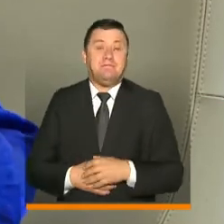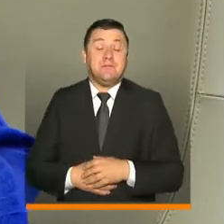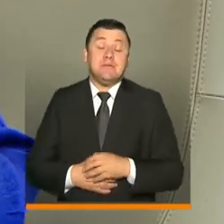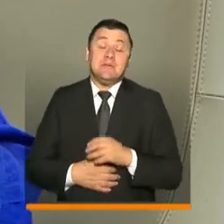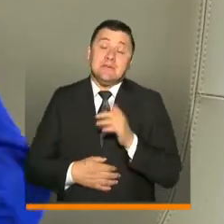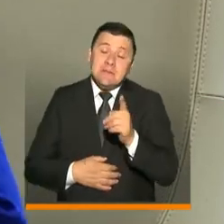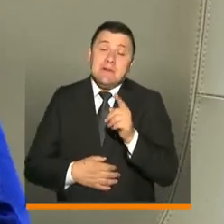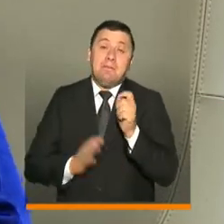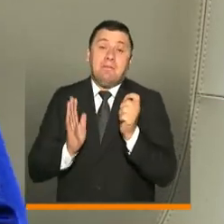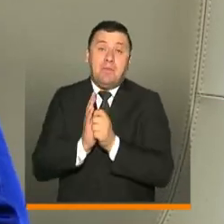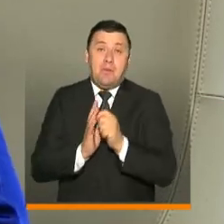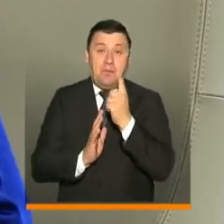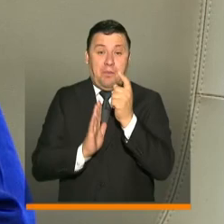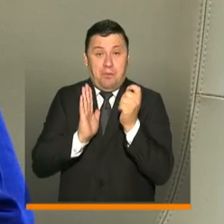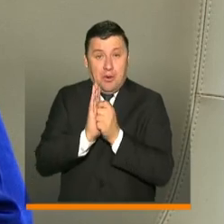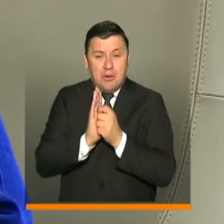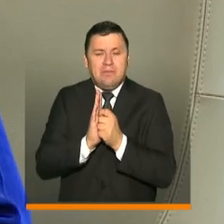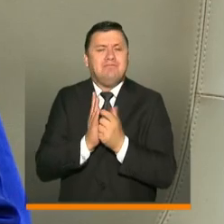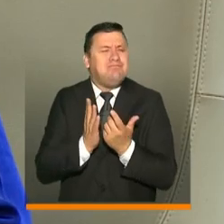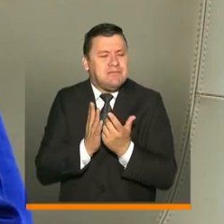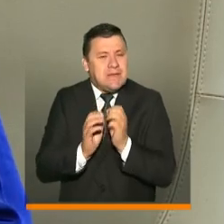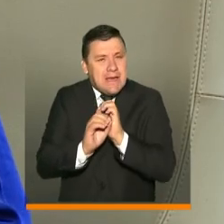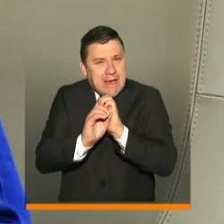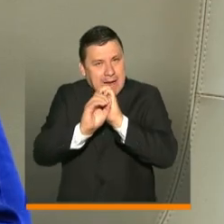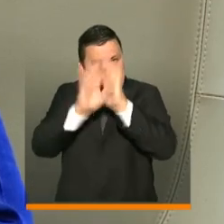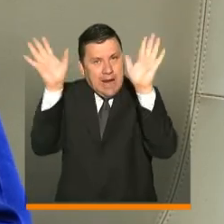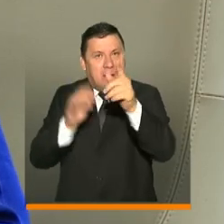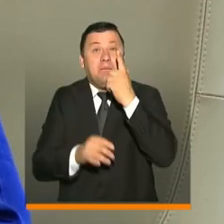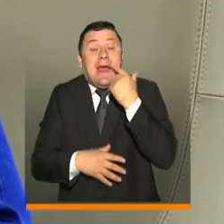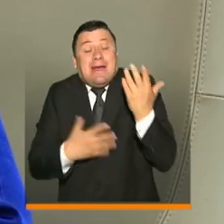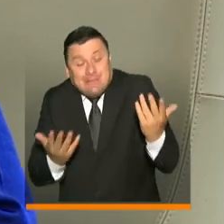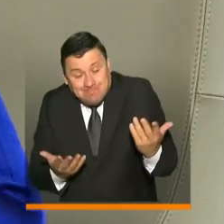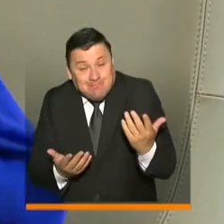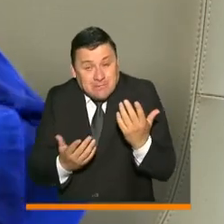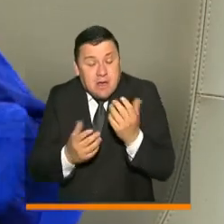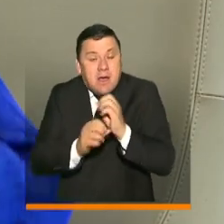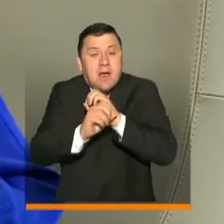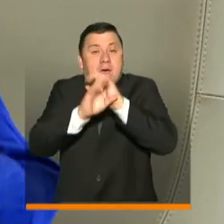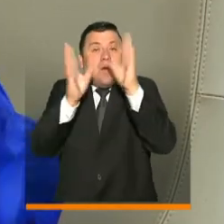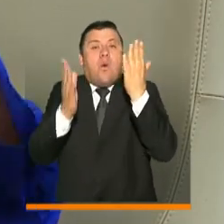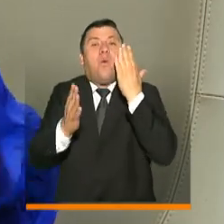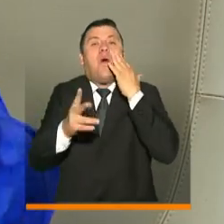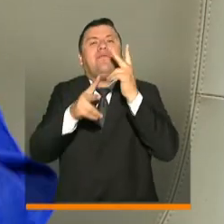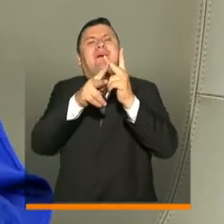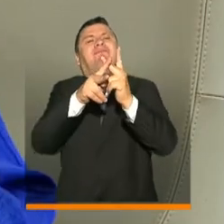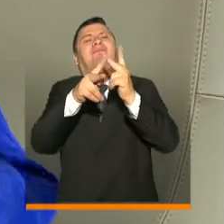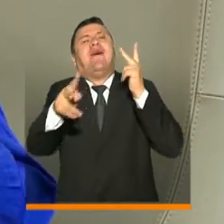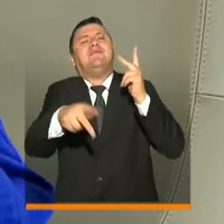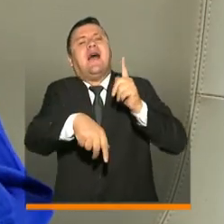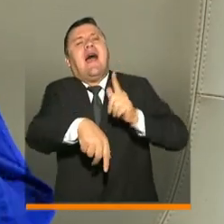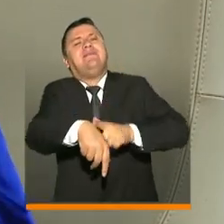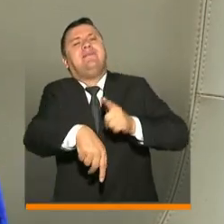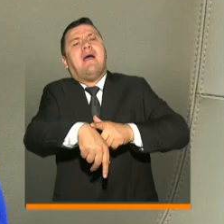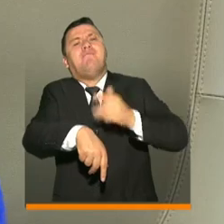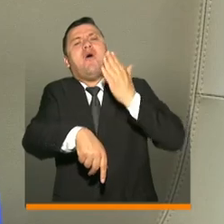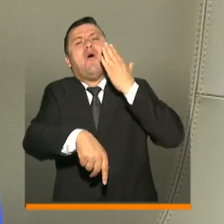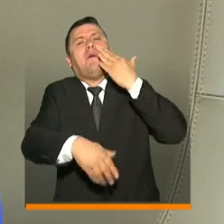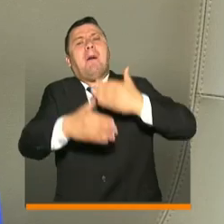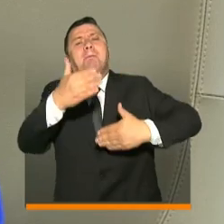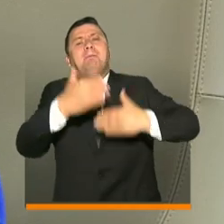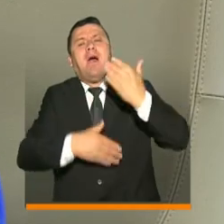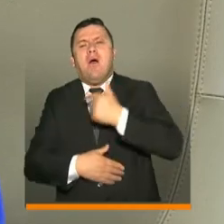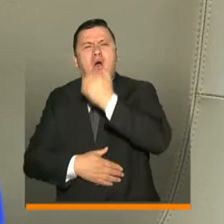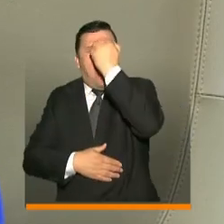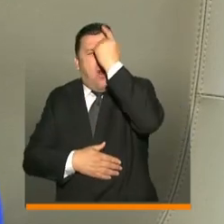tiene mucho que ver con este primer punto, darle claridades a los padres de familia sobre las fechas, los tiempos y cómo nos estamos